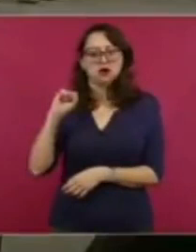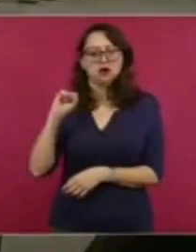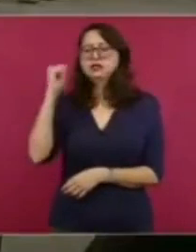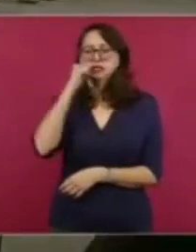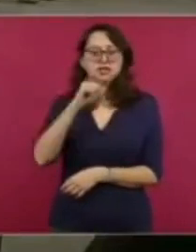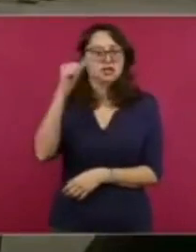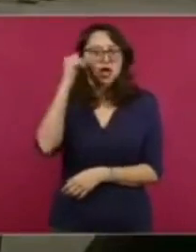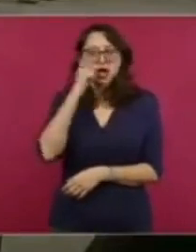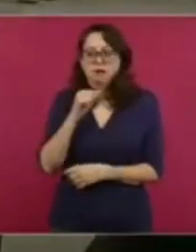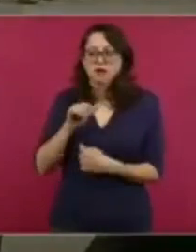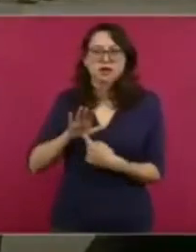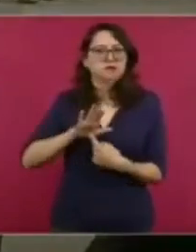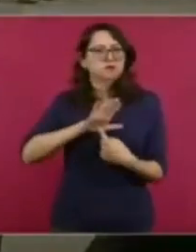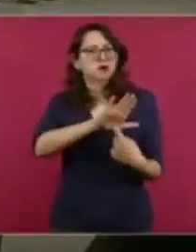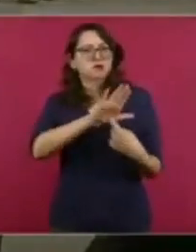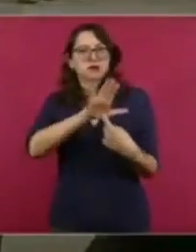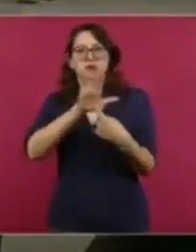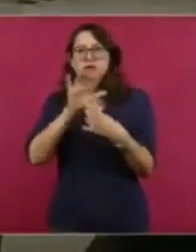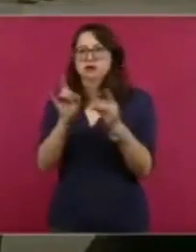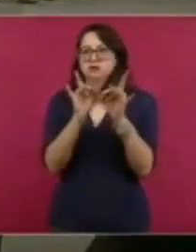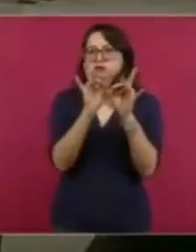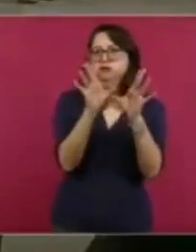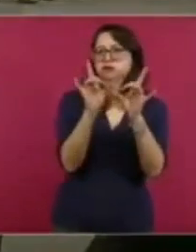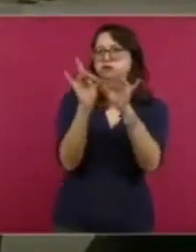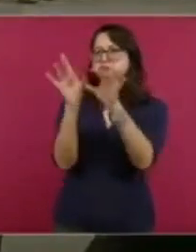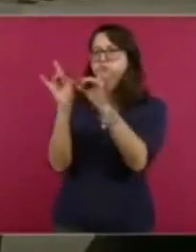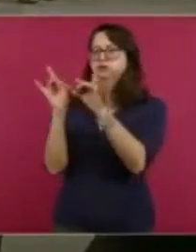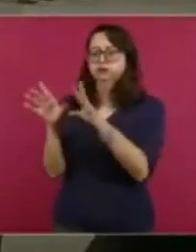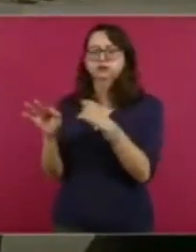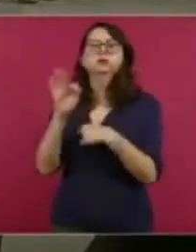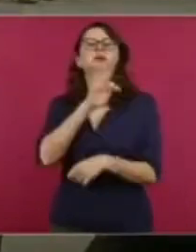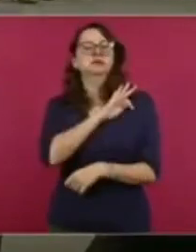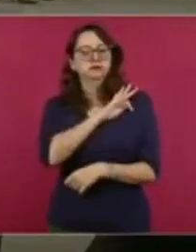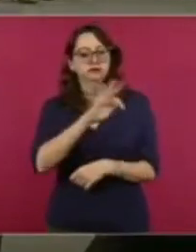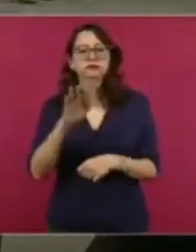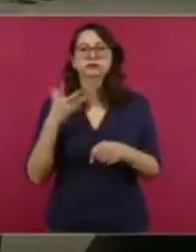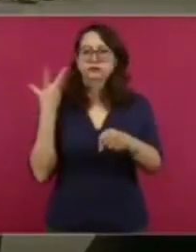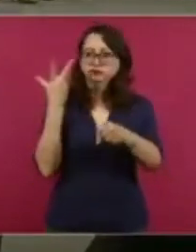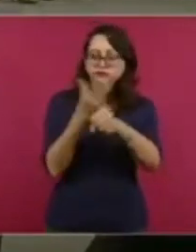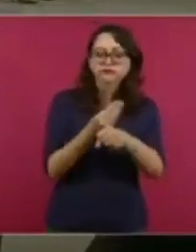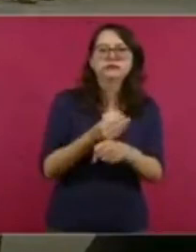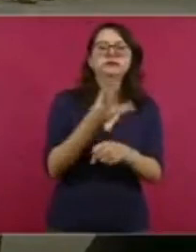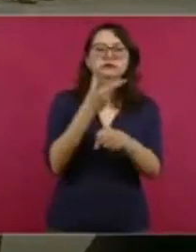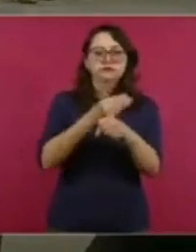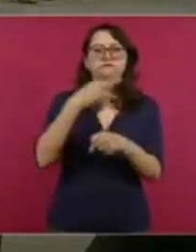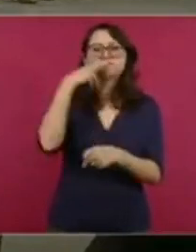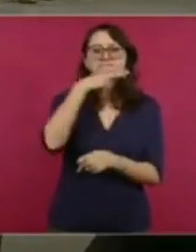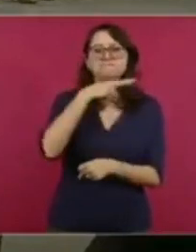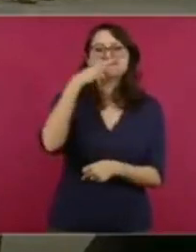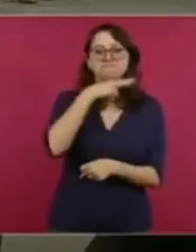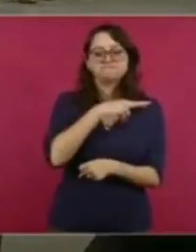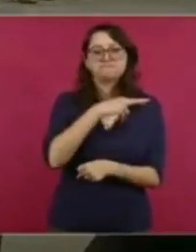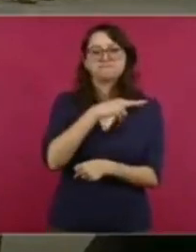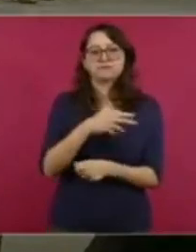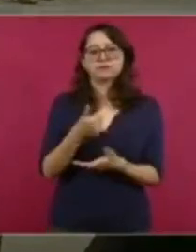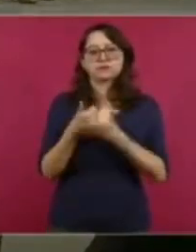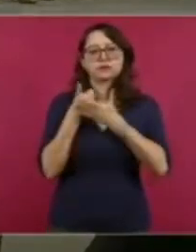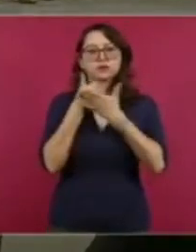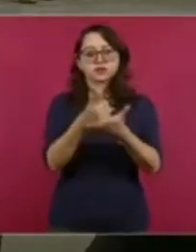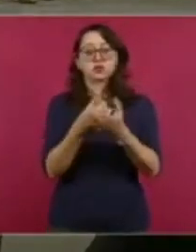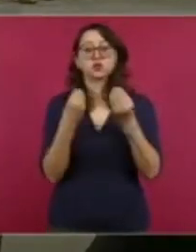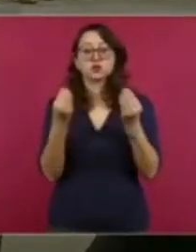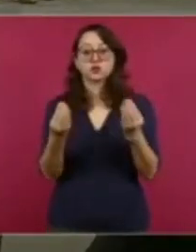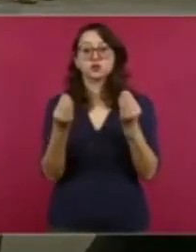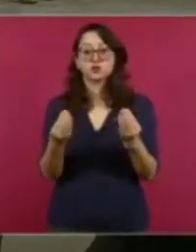mundo para enfrentar situaciones como las que se están padeciendo aquí en